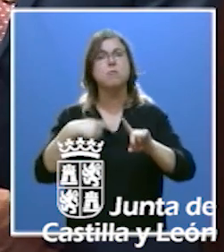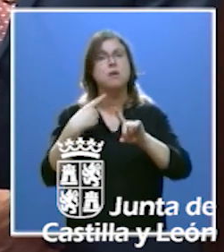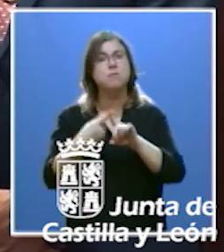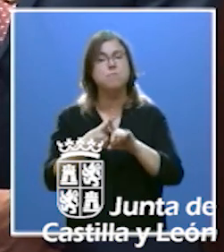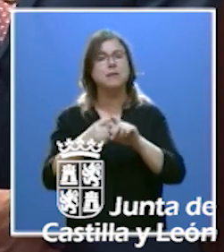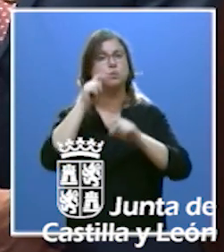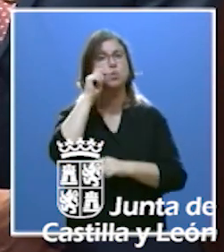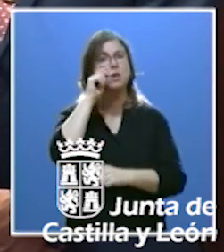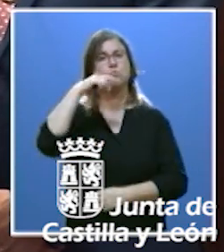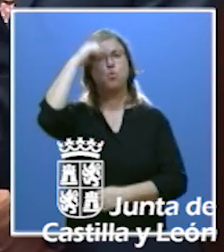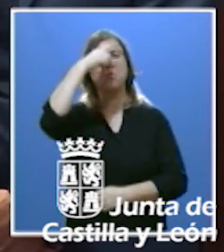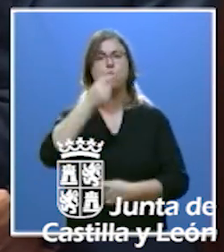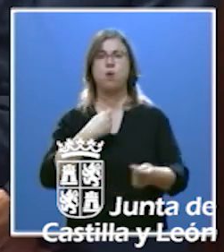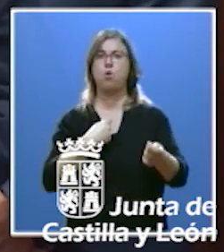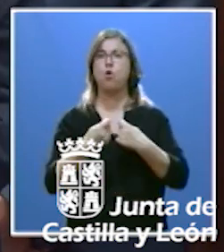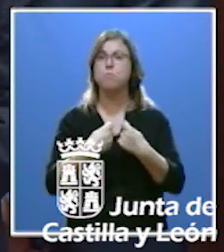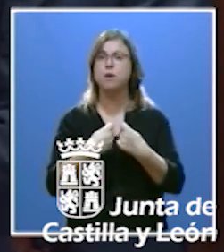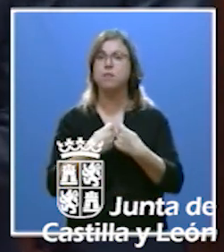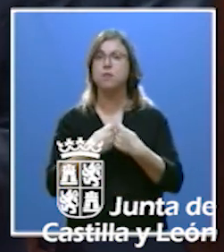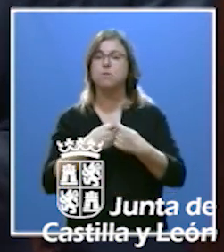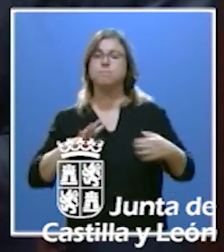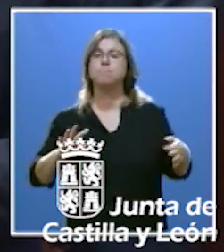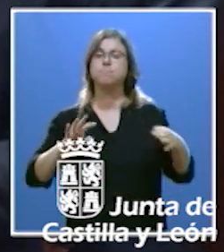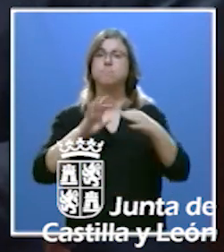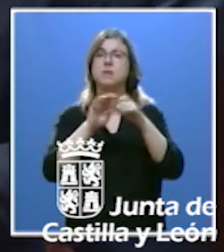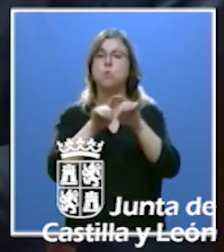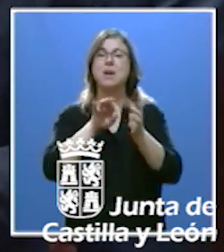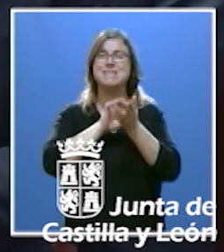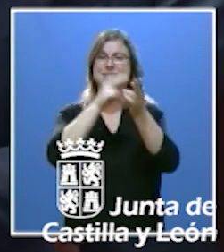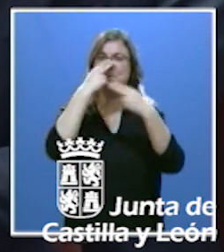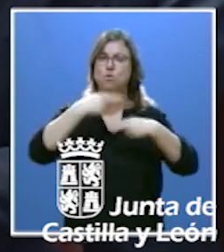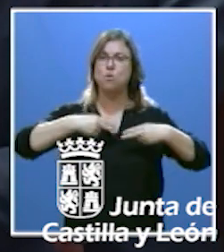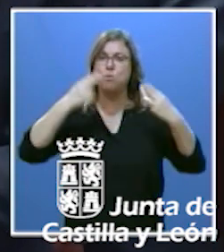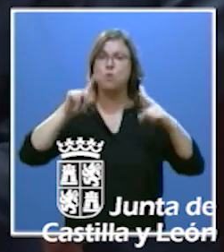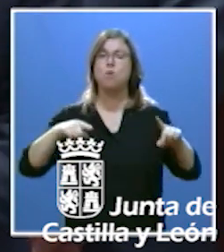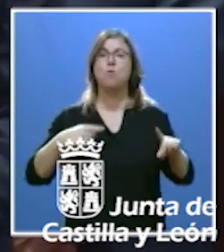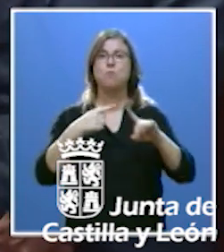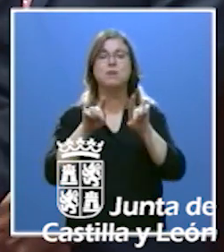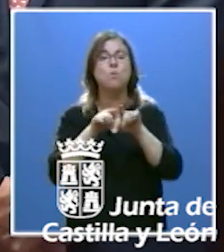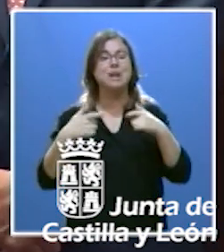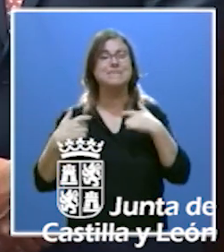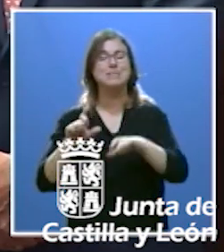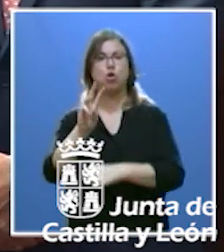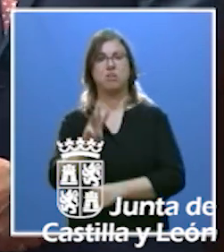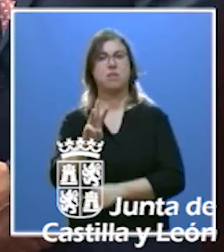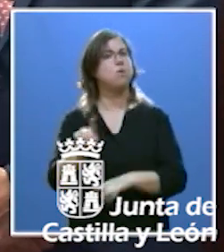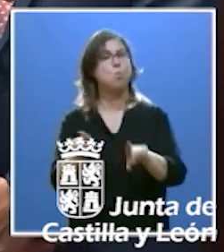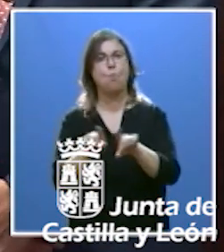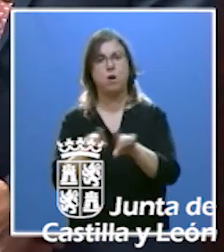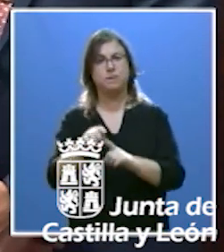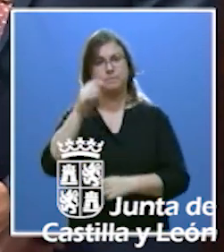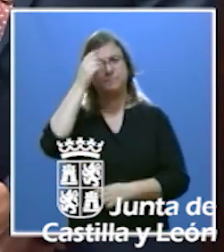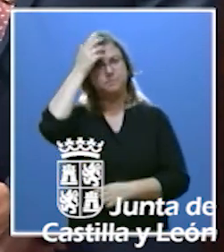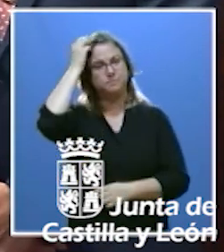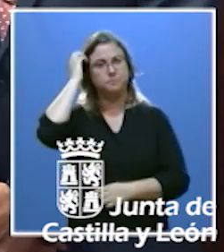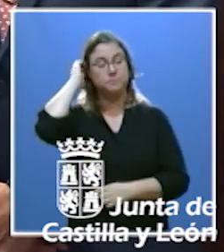la cultura, el comercio, los vinculados a los grandes servicios públicos y también al sector terciario.